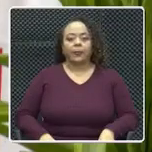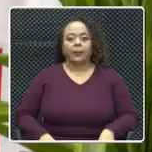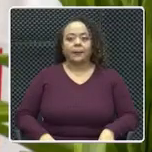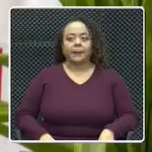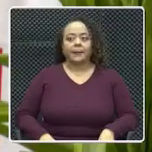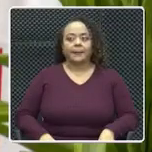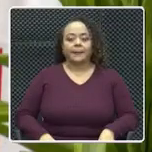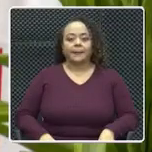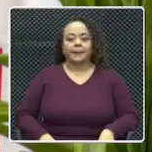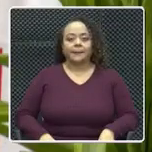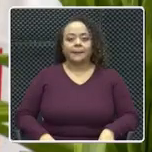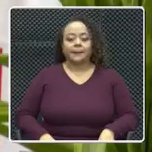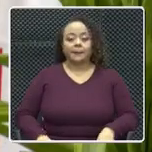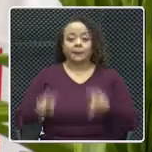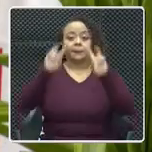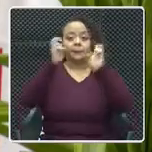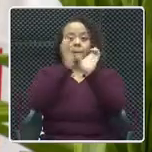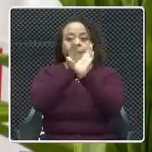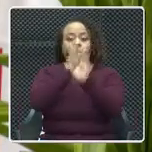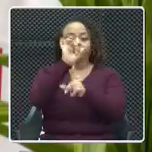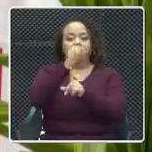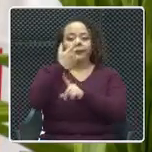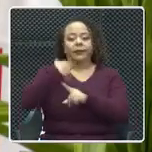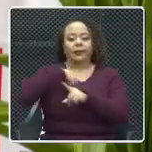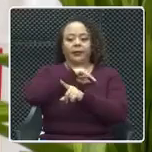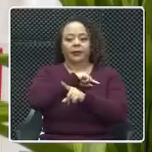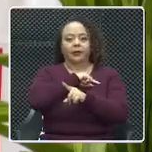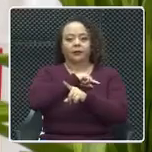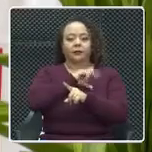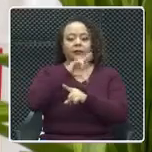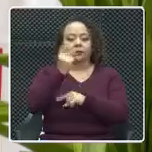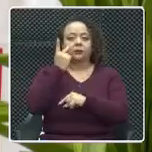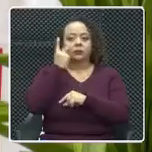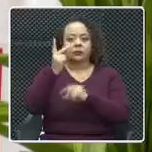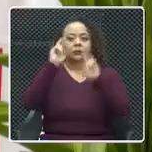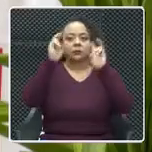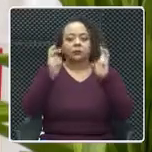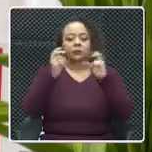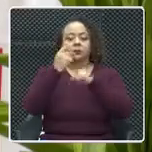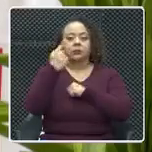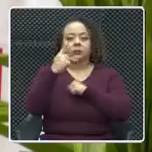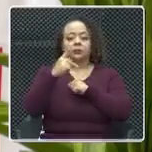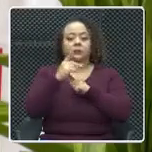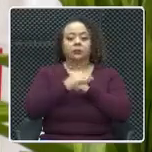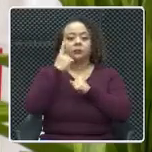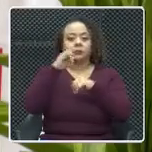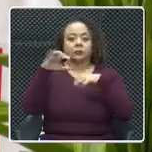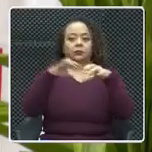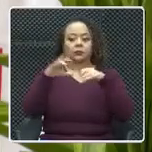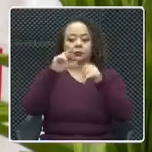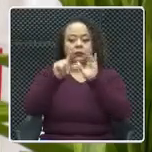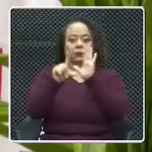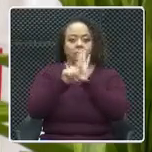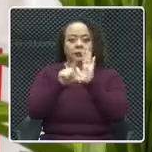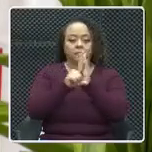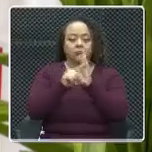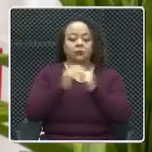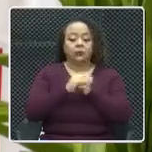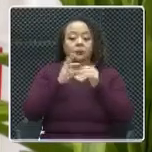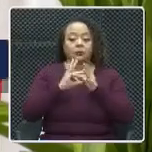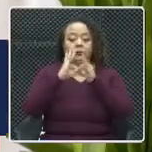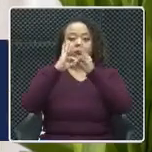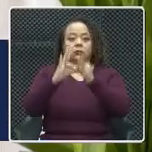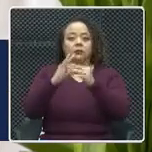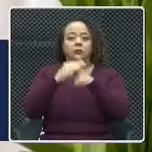Dice, en el tema psicosocial hemos dejado de lado el aspecto que los riesgos derivados de la actividad criminal, sobre todo los ligados